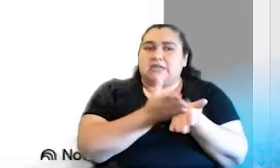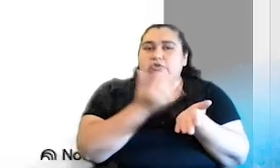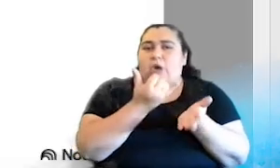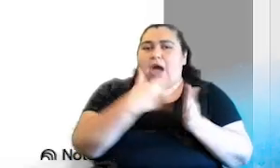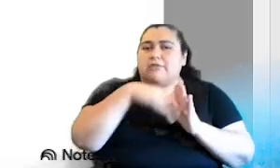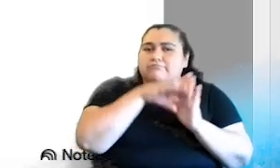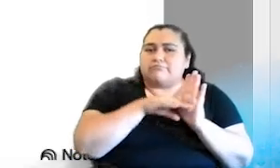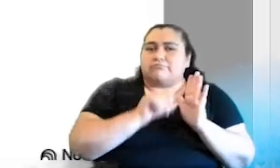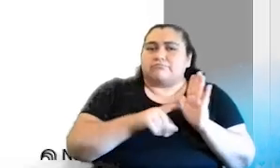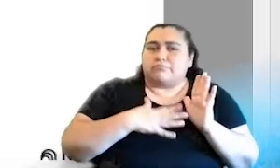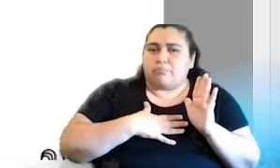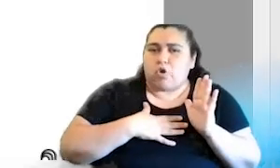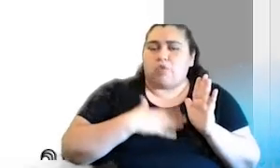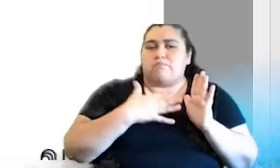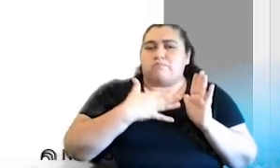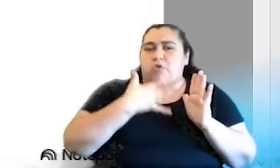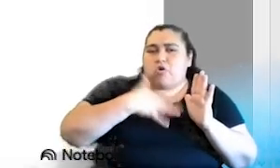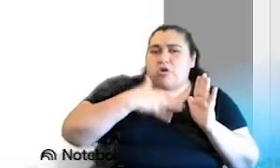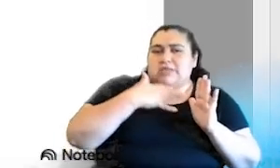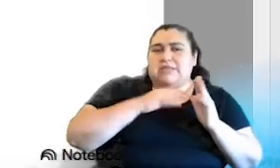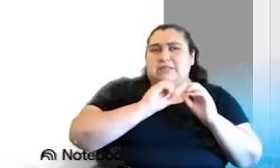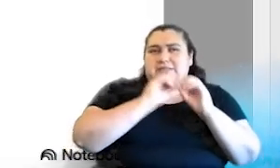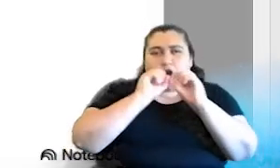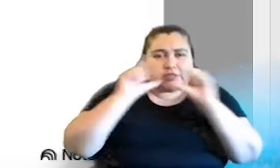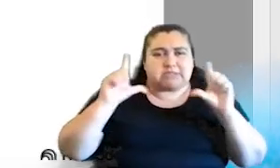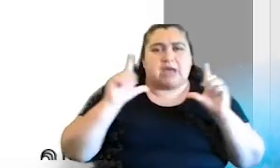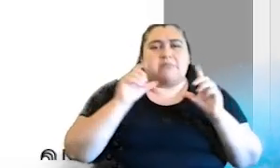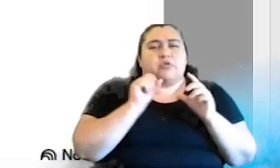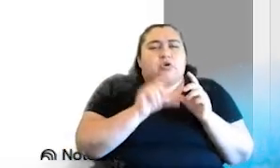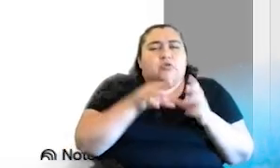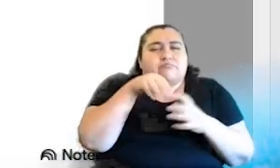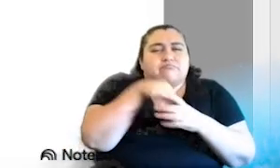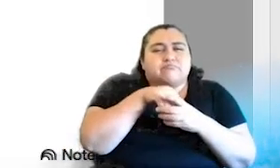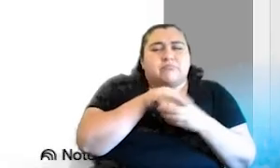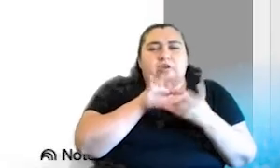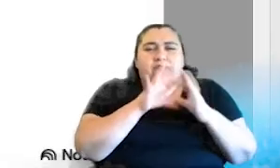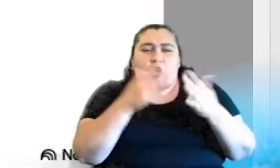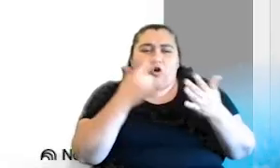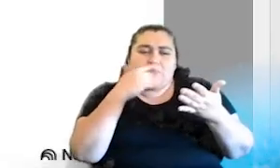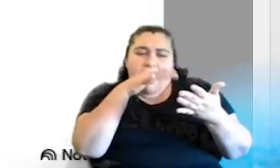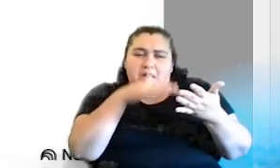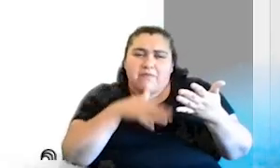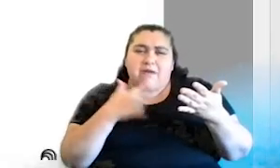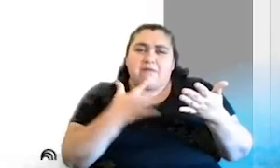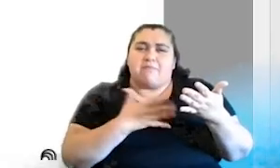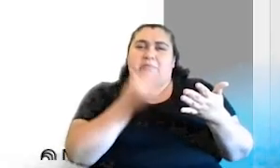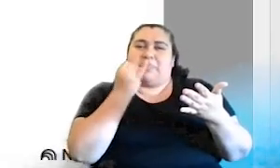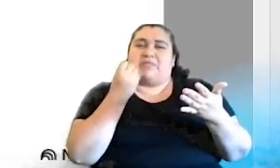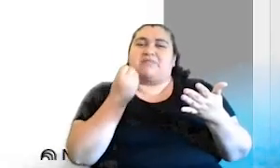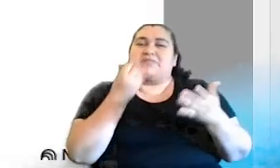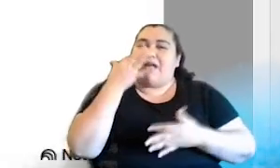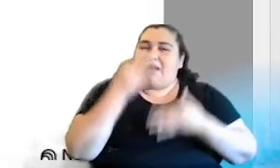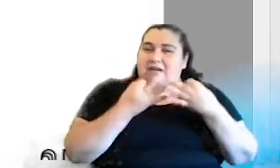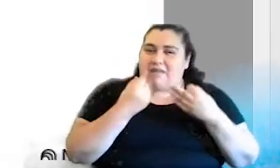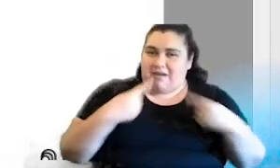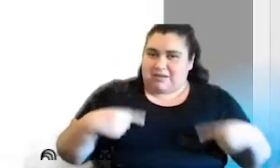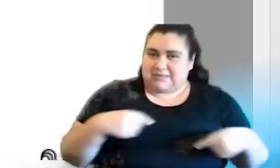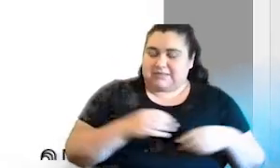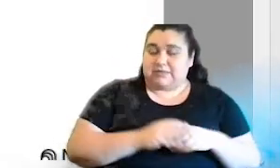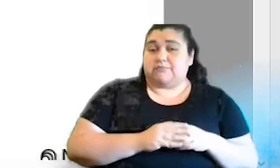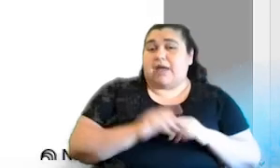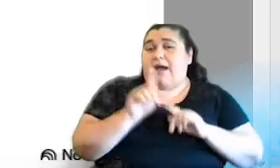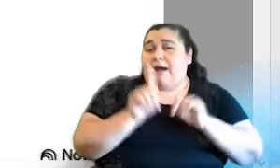principios, conceptos, institutos y métodos de interpretación. ¿Por qué significa esto? Porque van a ver que hay